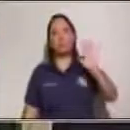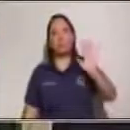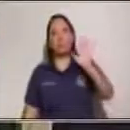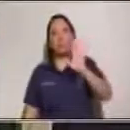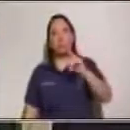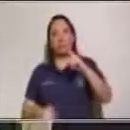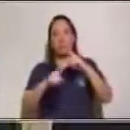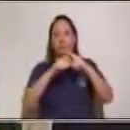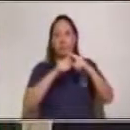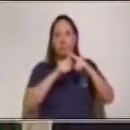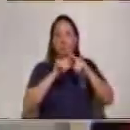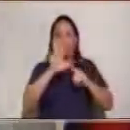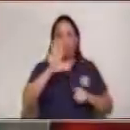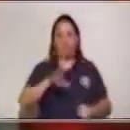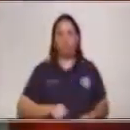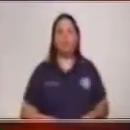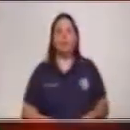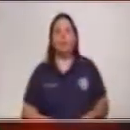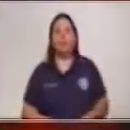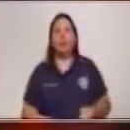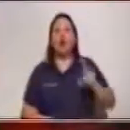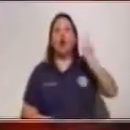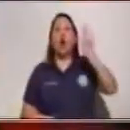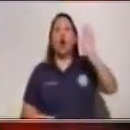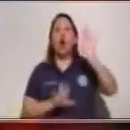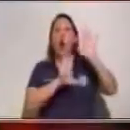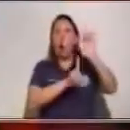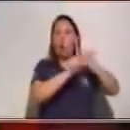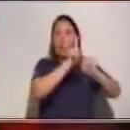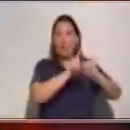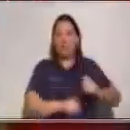55 entre 5 es 11.